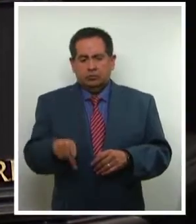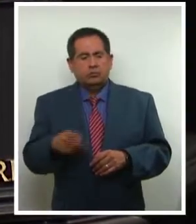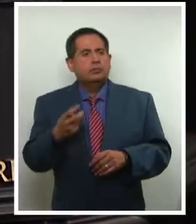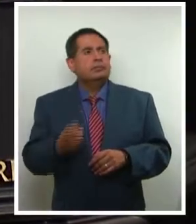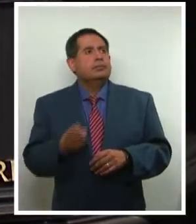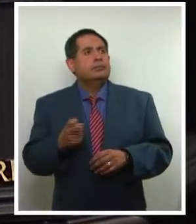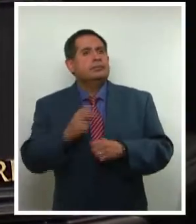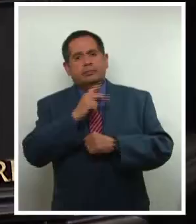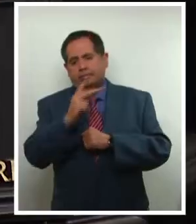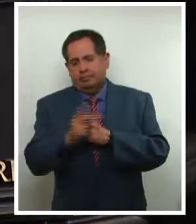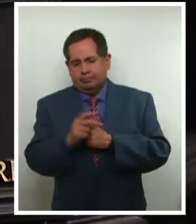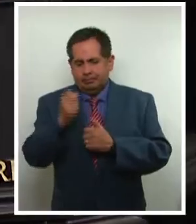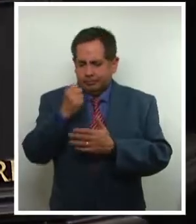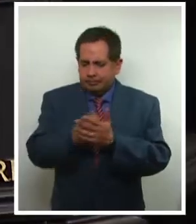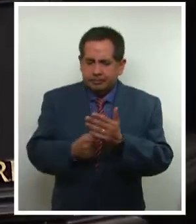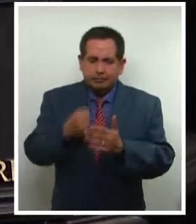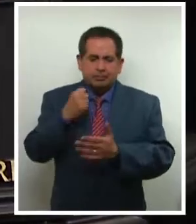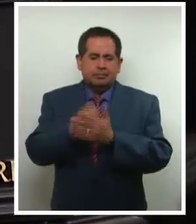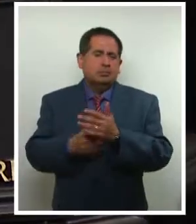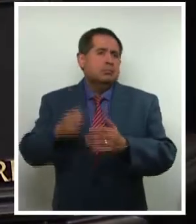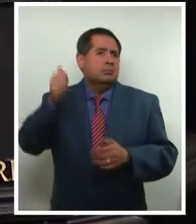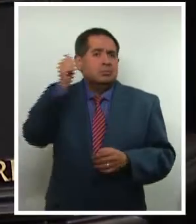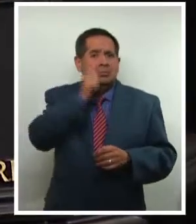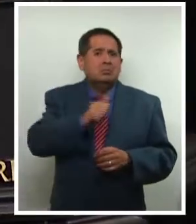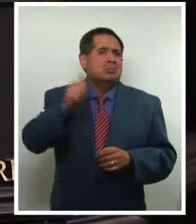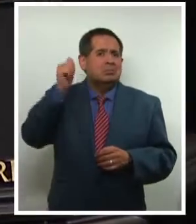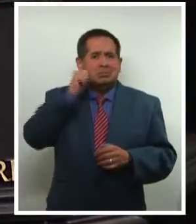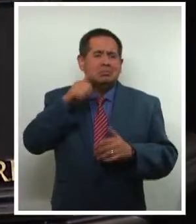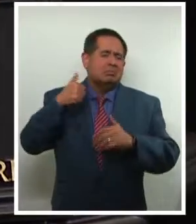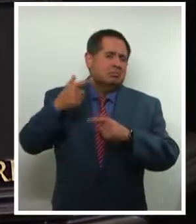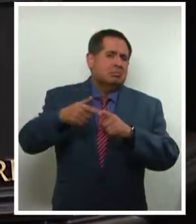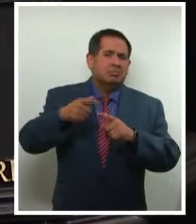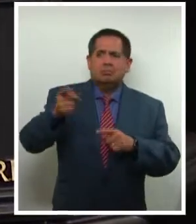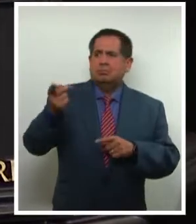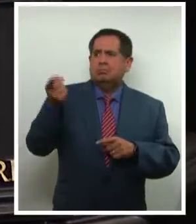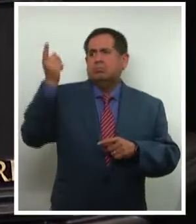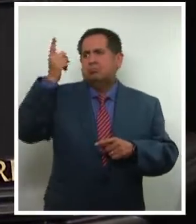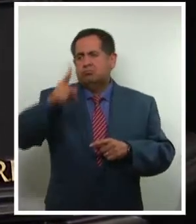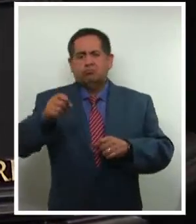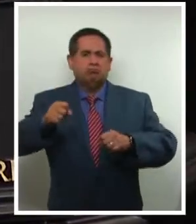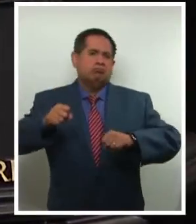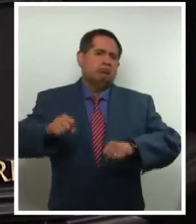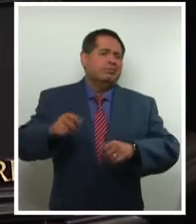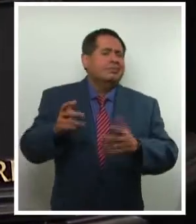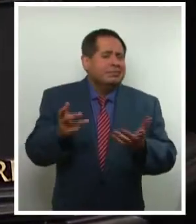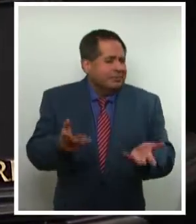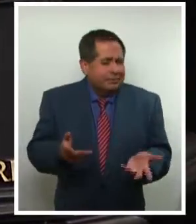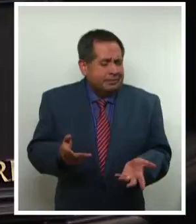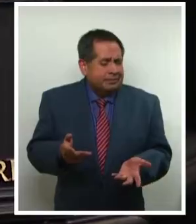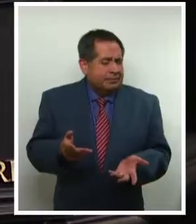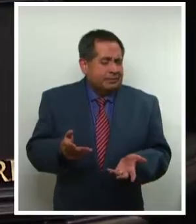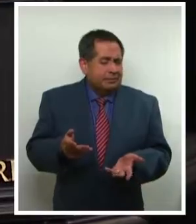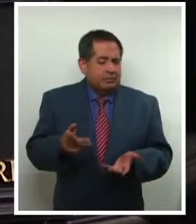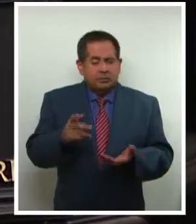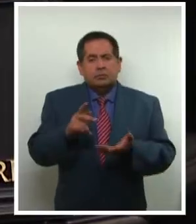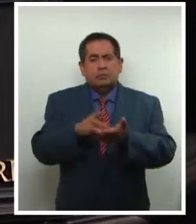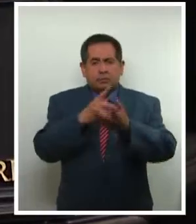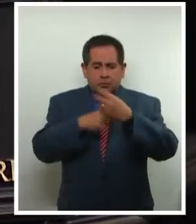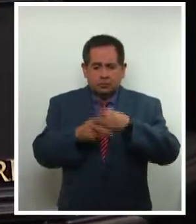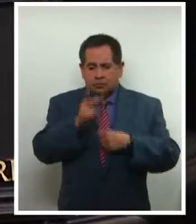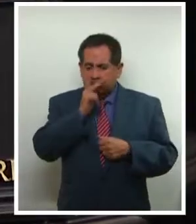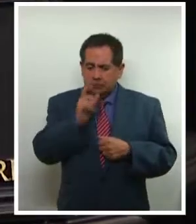país ha luchado siempre contra poderes autoritarios. Entonces, si se repone